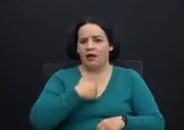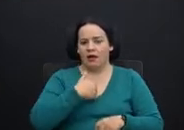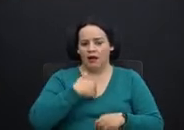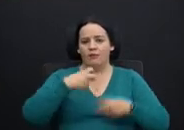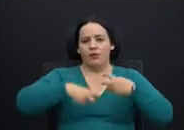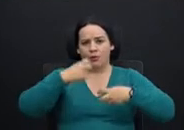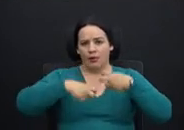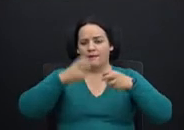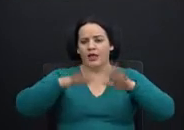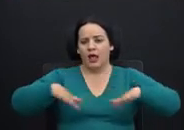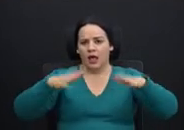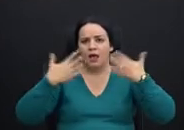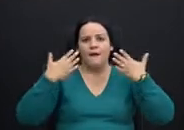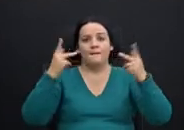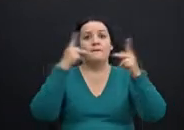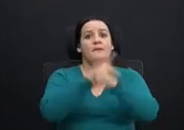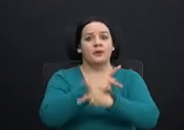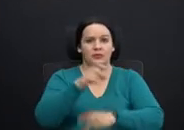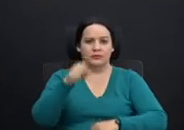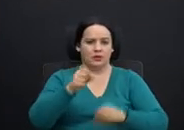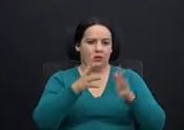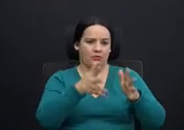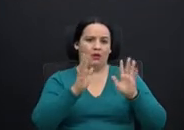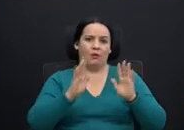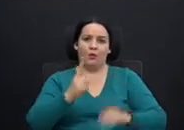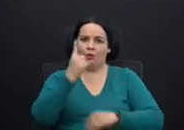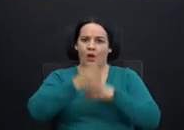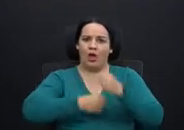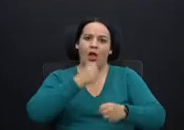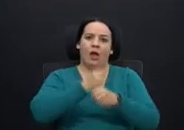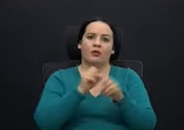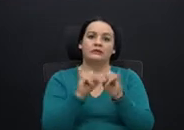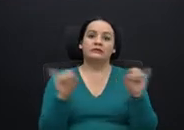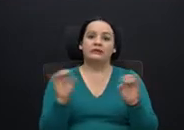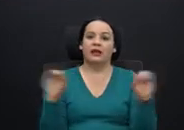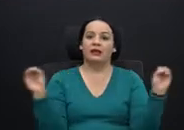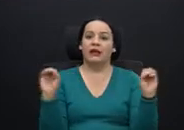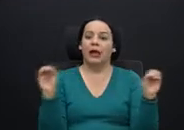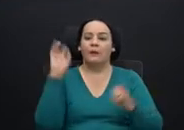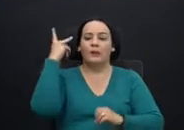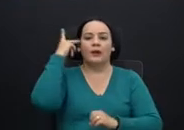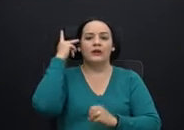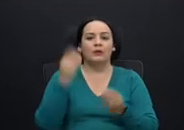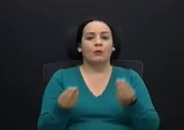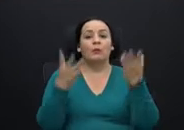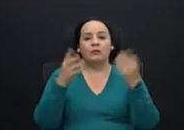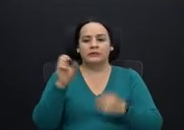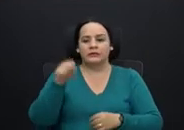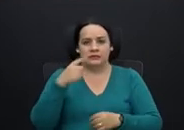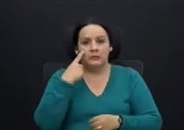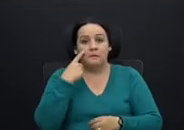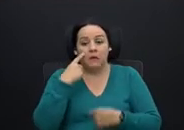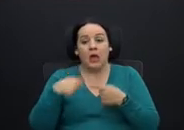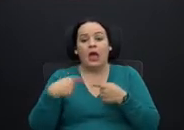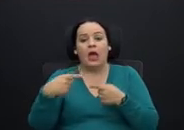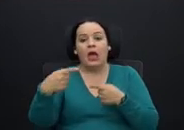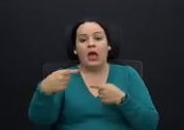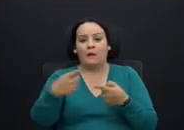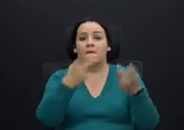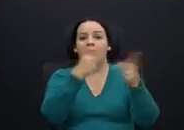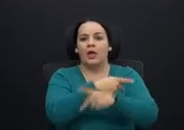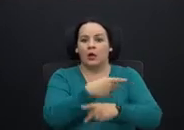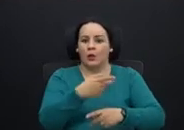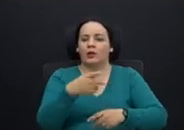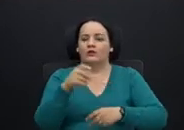peor. Claro, déjenlos un año sin ninguna política pública para que vean que sí va a ser peor. Sin duda que sería